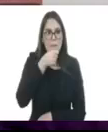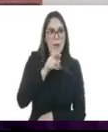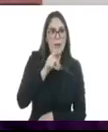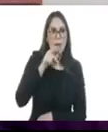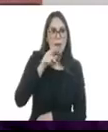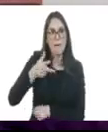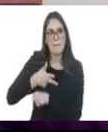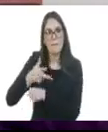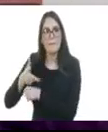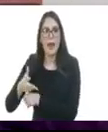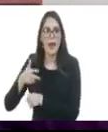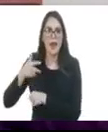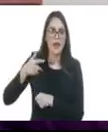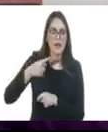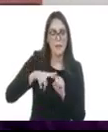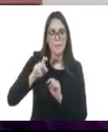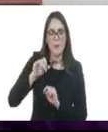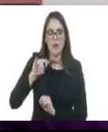pues